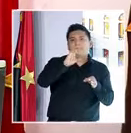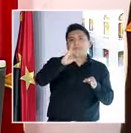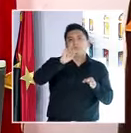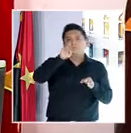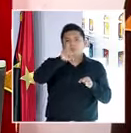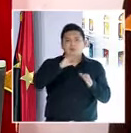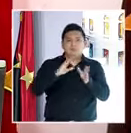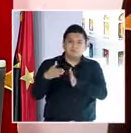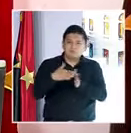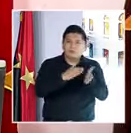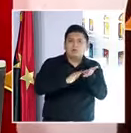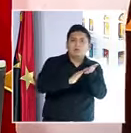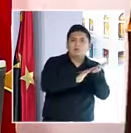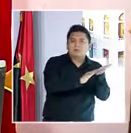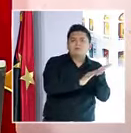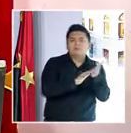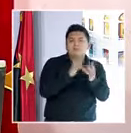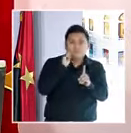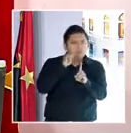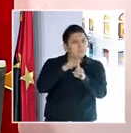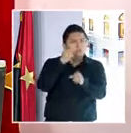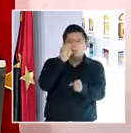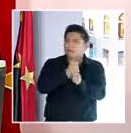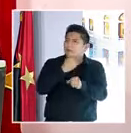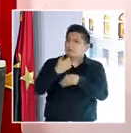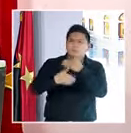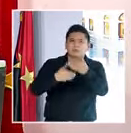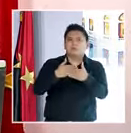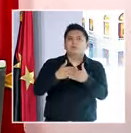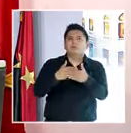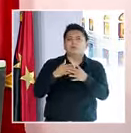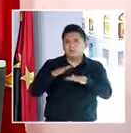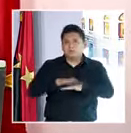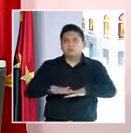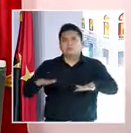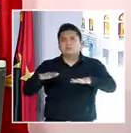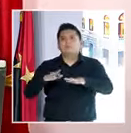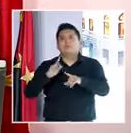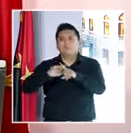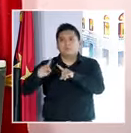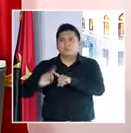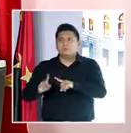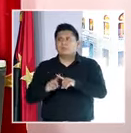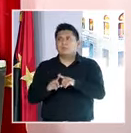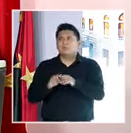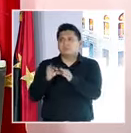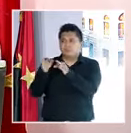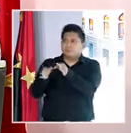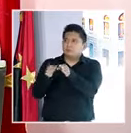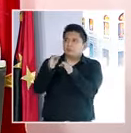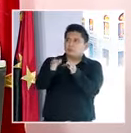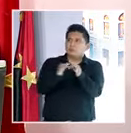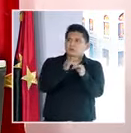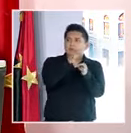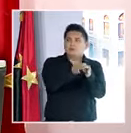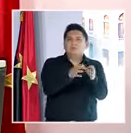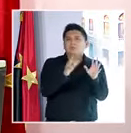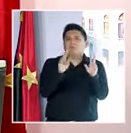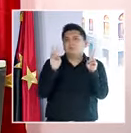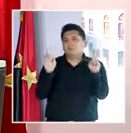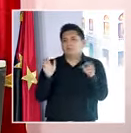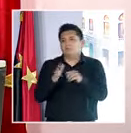la pavimentación de los pasos urbanos de los diferentes corregimientos en